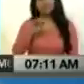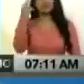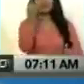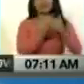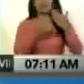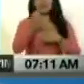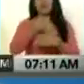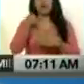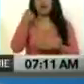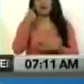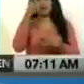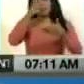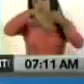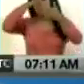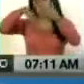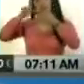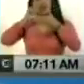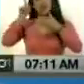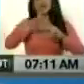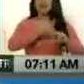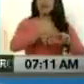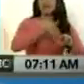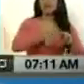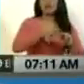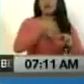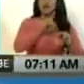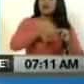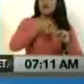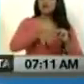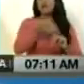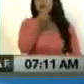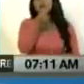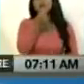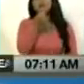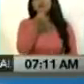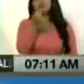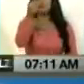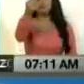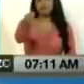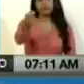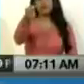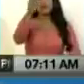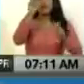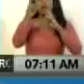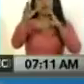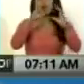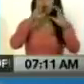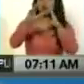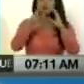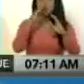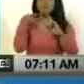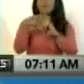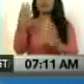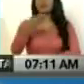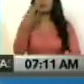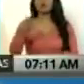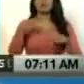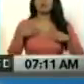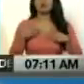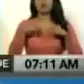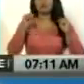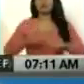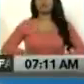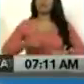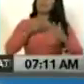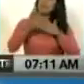de Venezolana de Televisión. Este niño con, digamos, todo lo que está realizando el tema comunicacional, la juventud empoderándose también